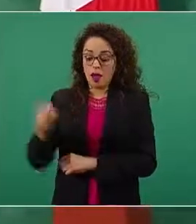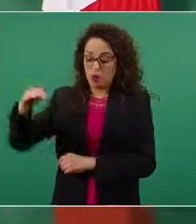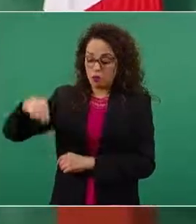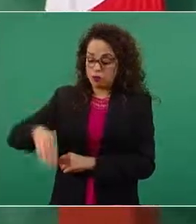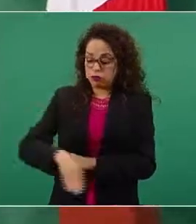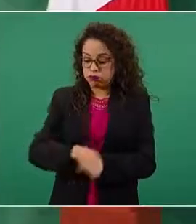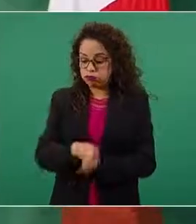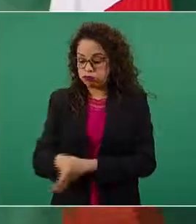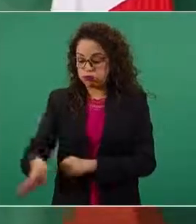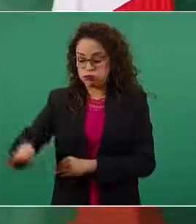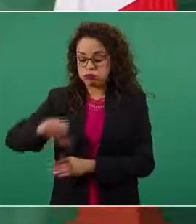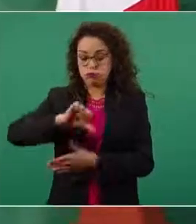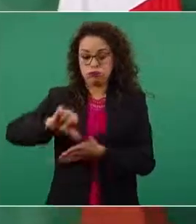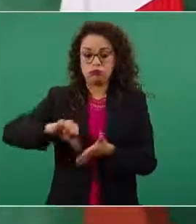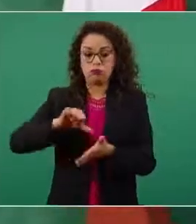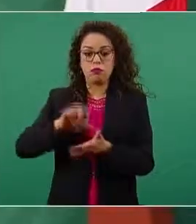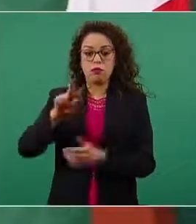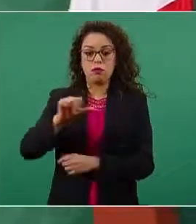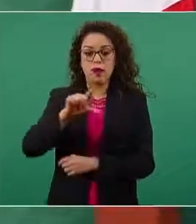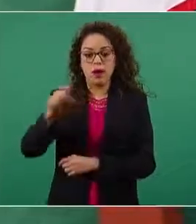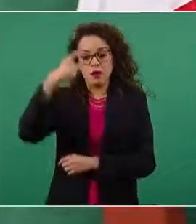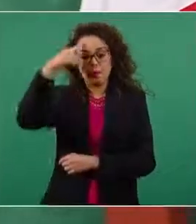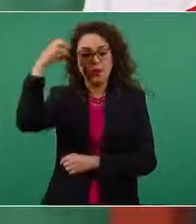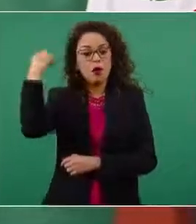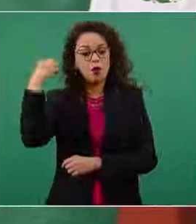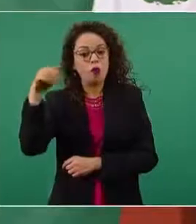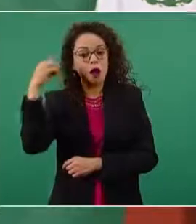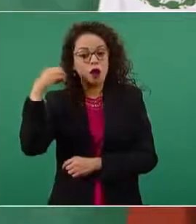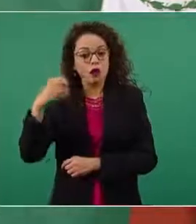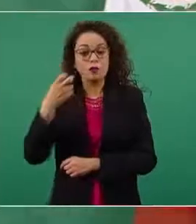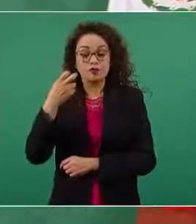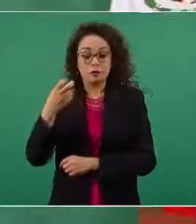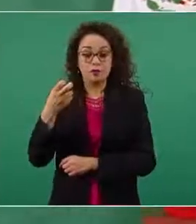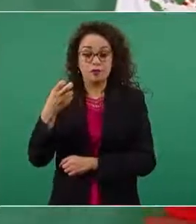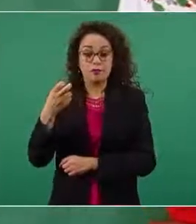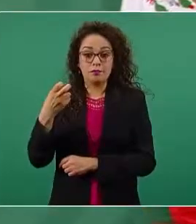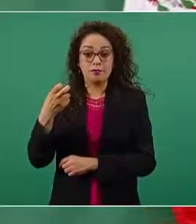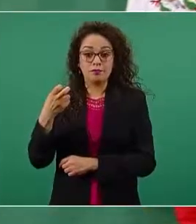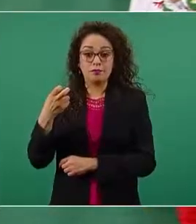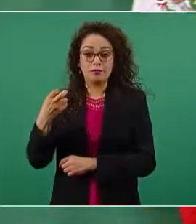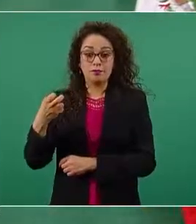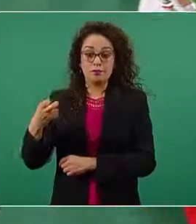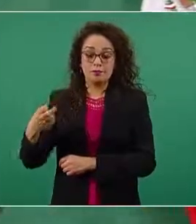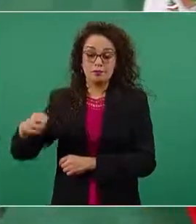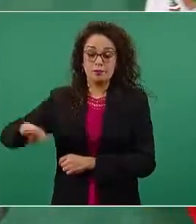Centrales, a Oaxaca, es así. Entonces,